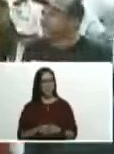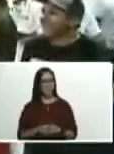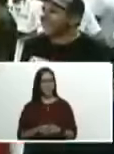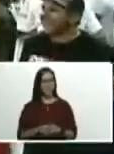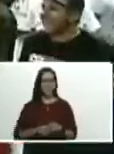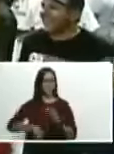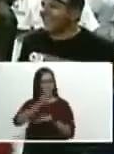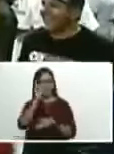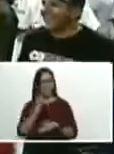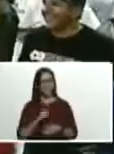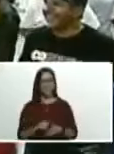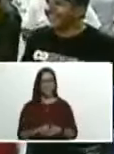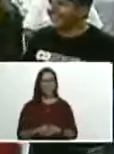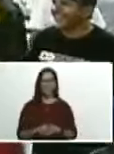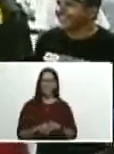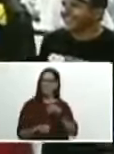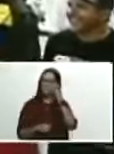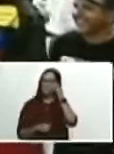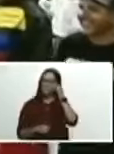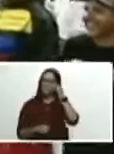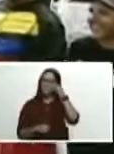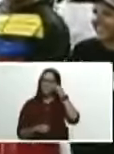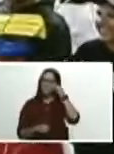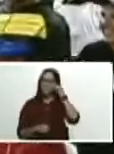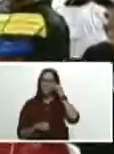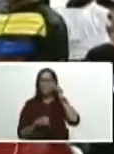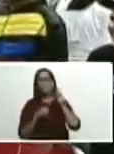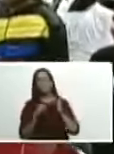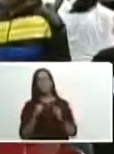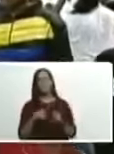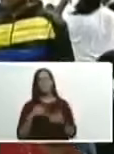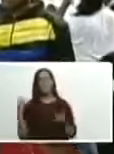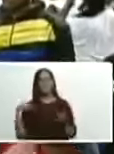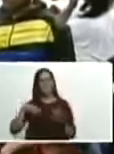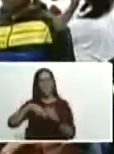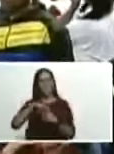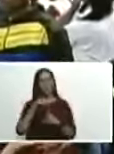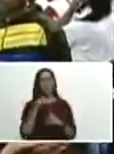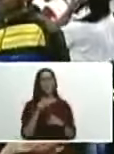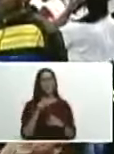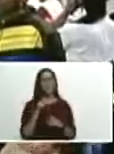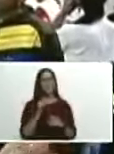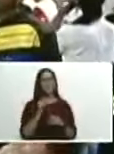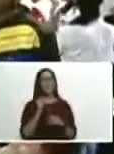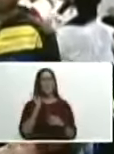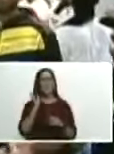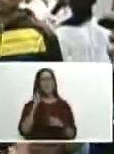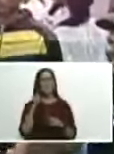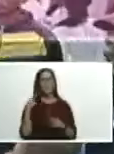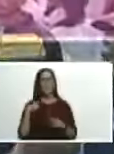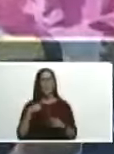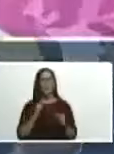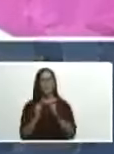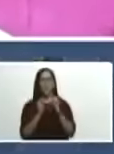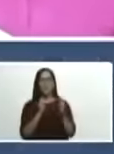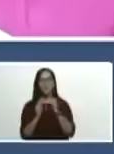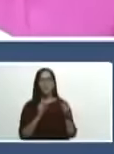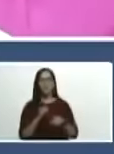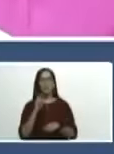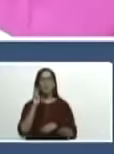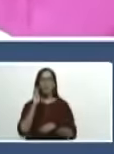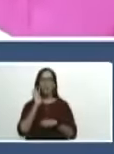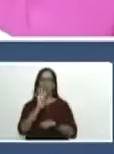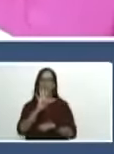Arriaza, vete para allá. Bueno, presidente, mientras él viene, usted también ha transferido... Próximo anuncio. Ha transferido